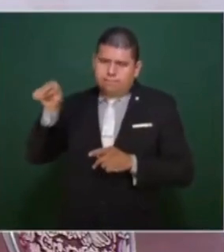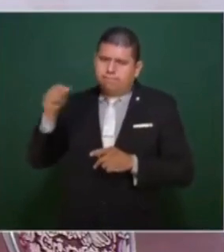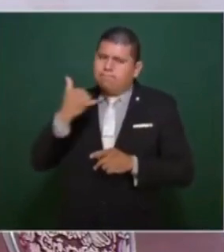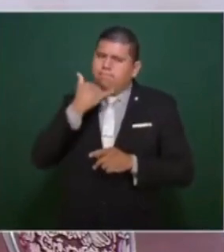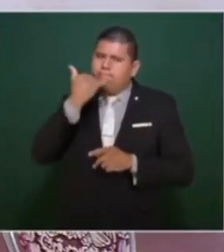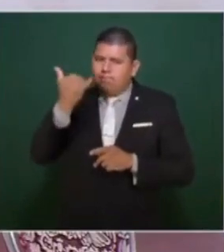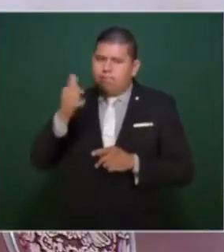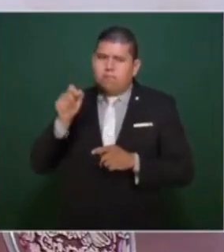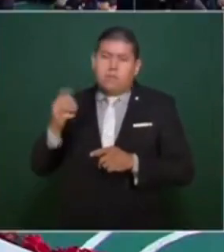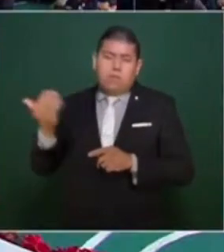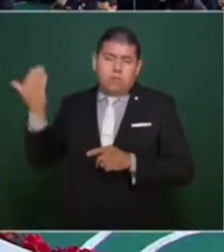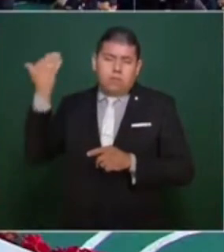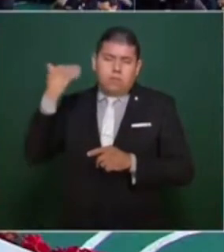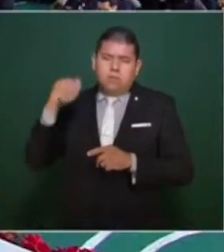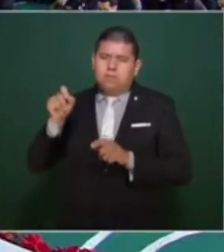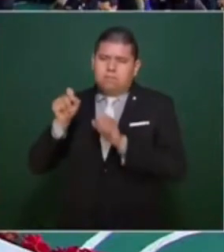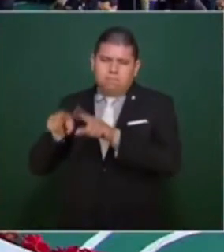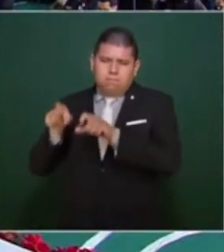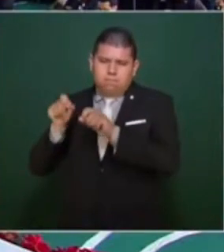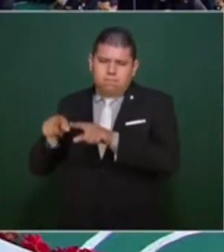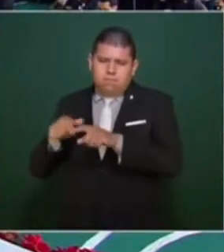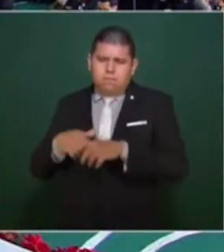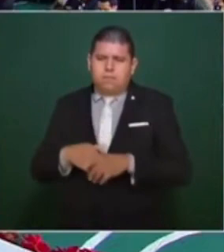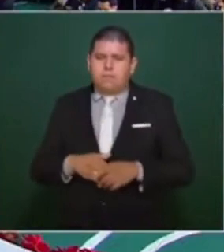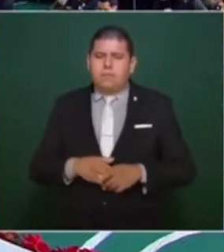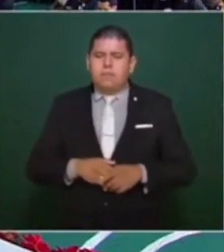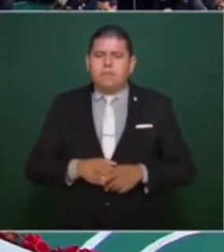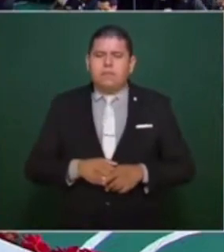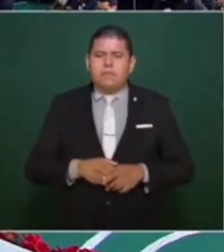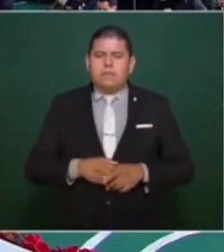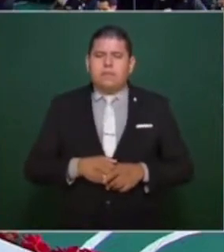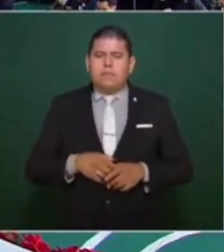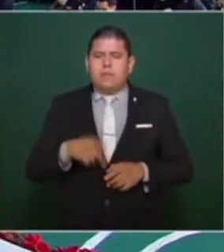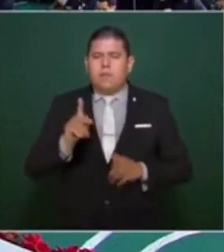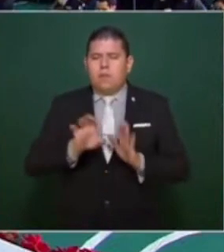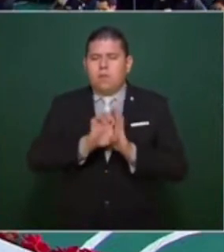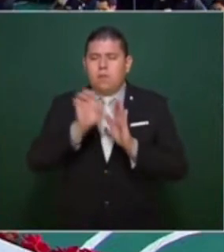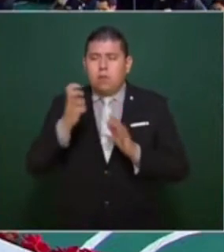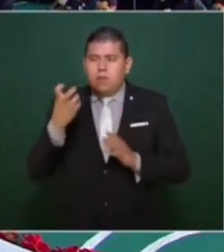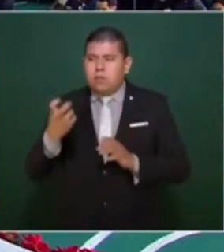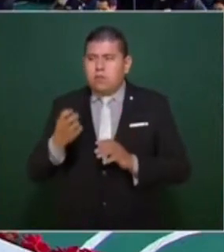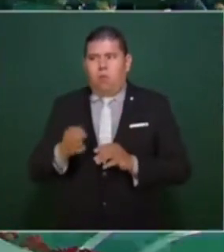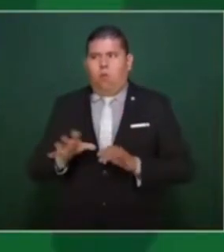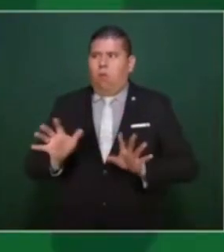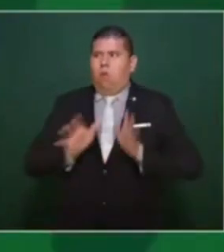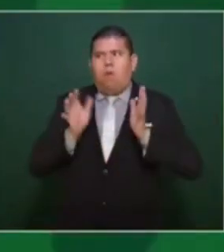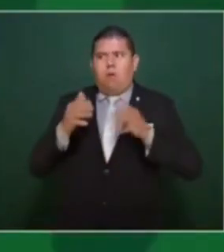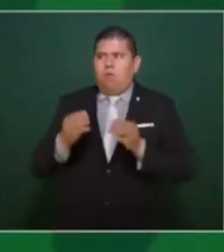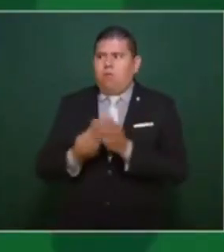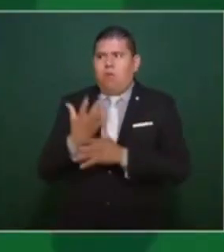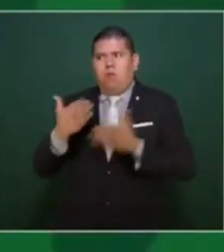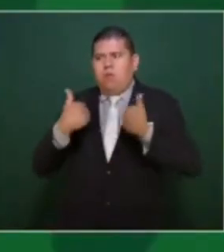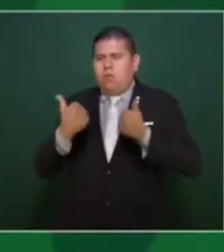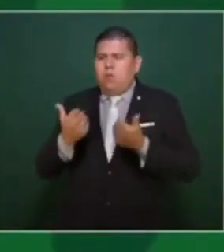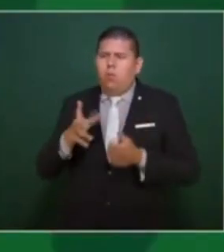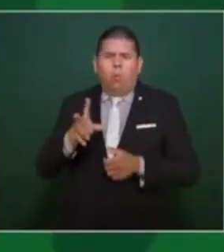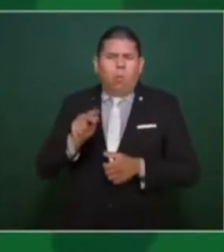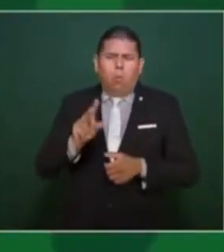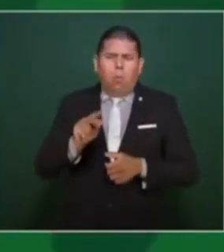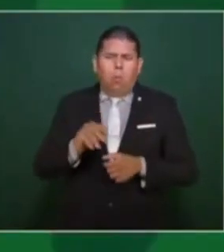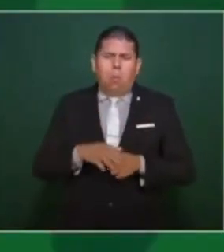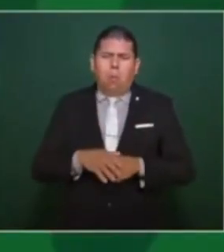Reforma, que son los mismos dueños del Norte, pero tampoco es ninguna novedad desde que